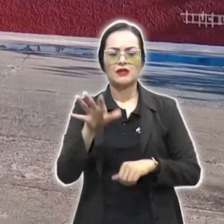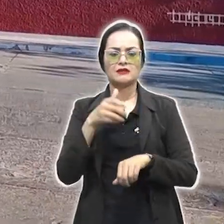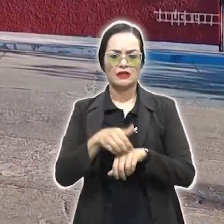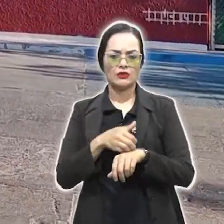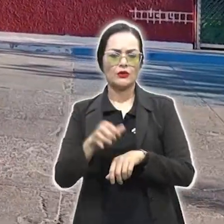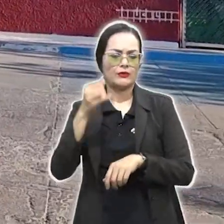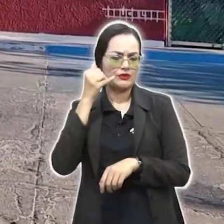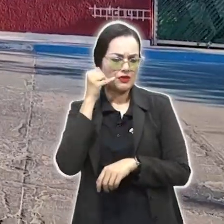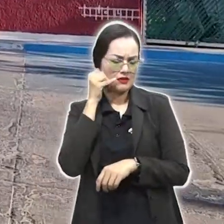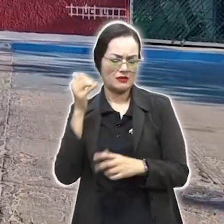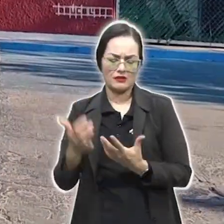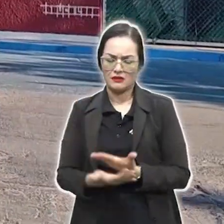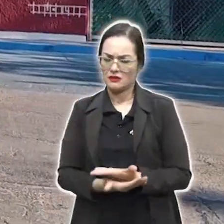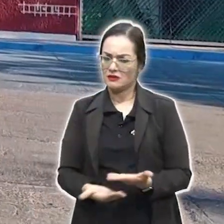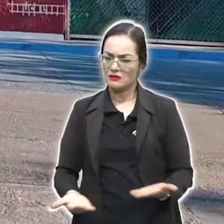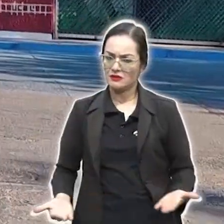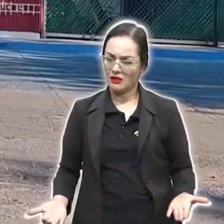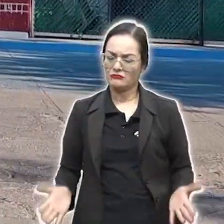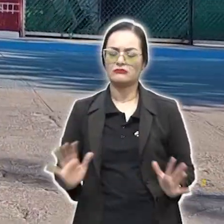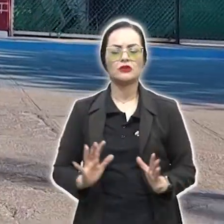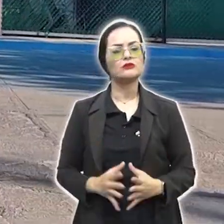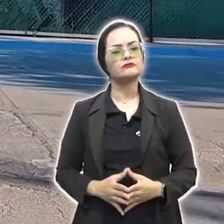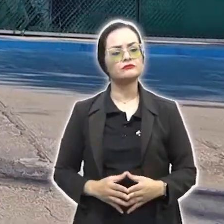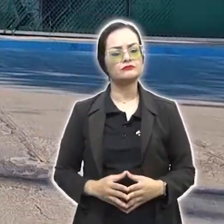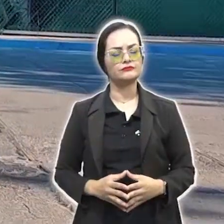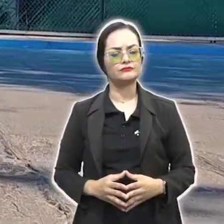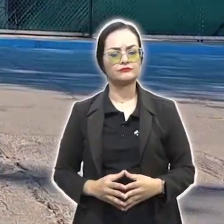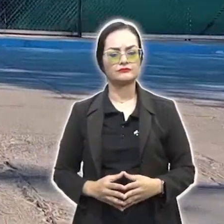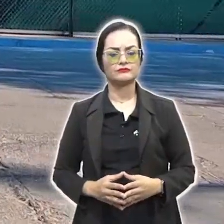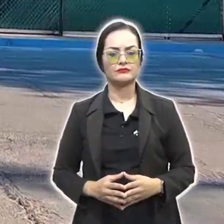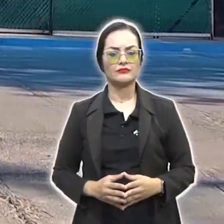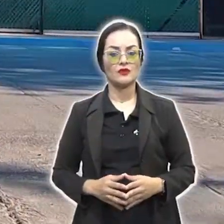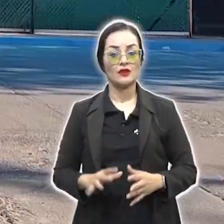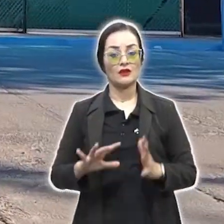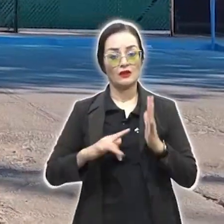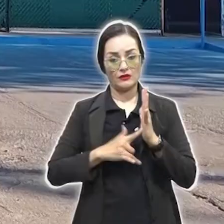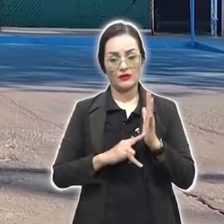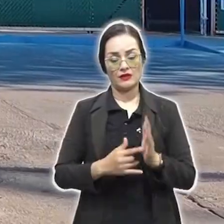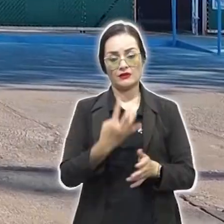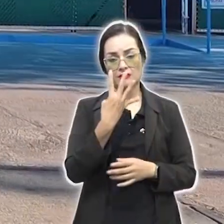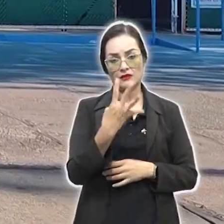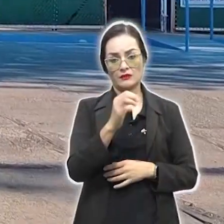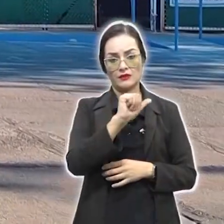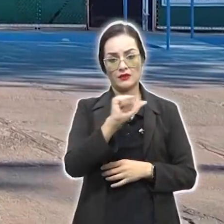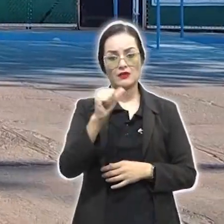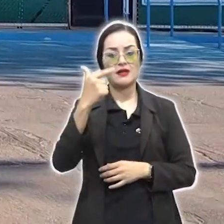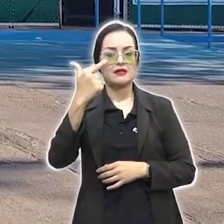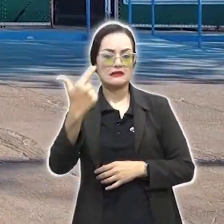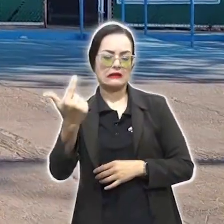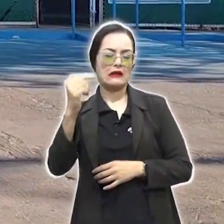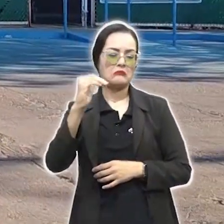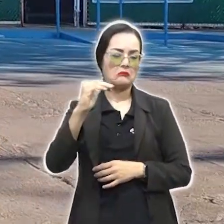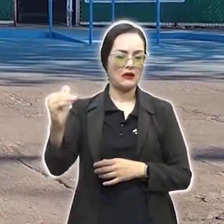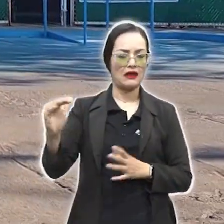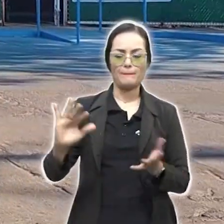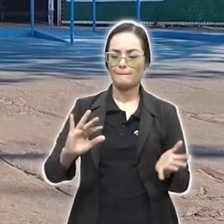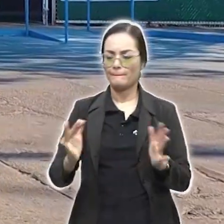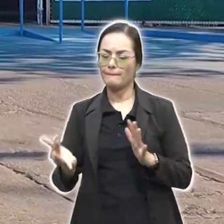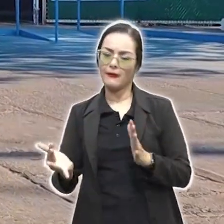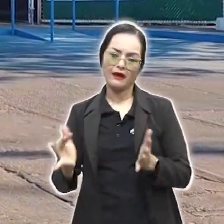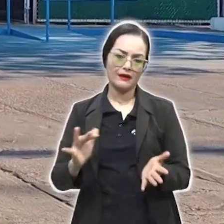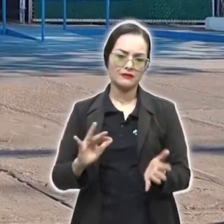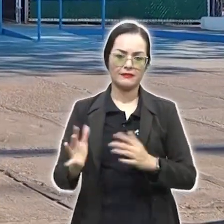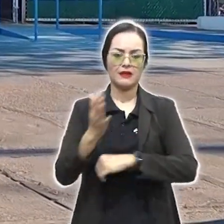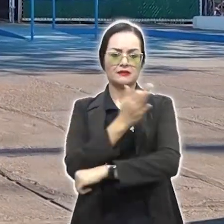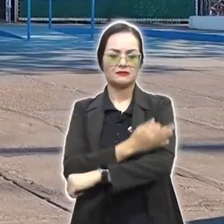El 321-64 es nuestra línea. Estamos de 4 a 7, 7 y media